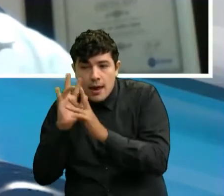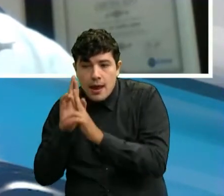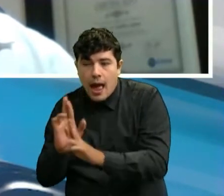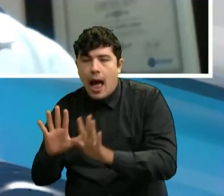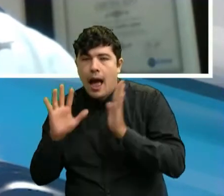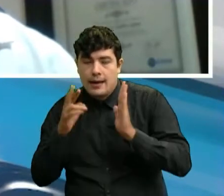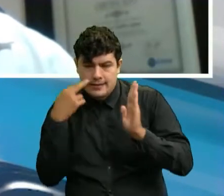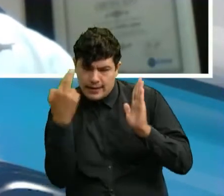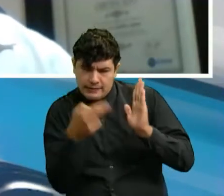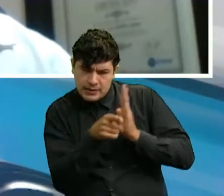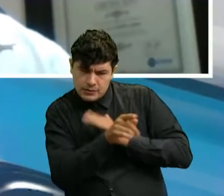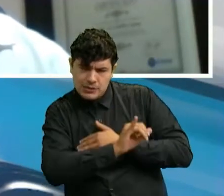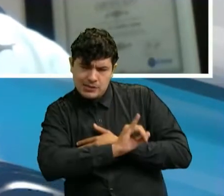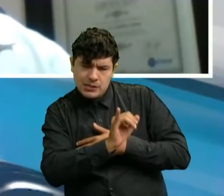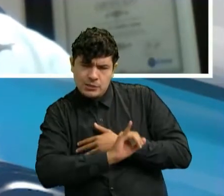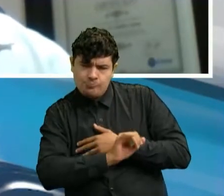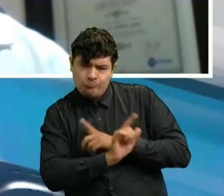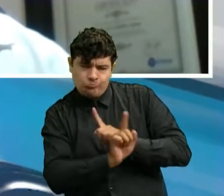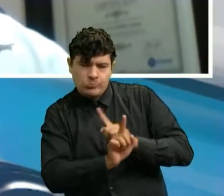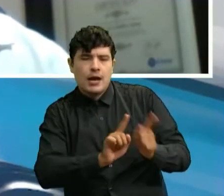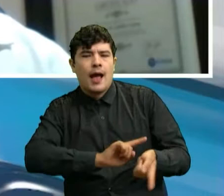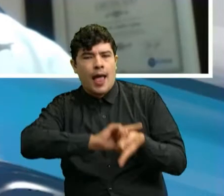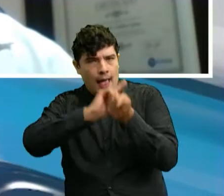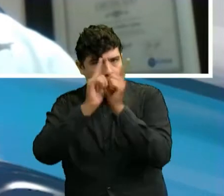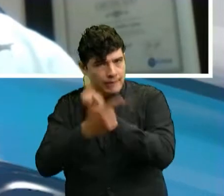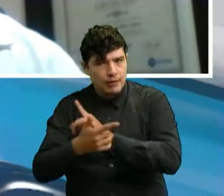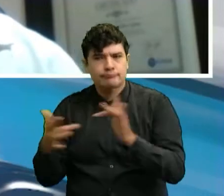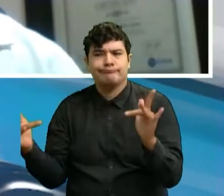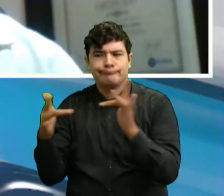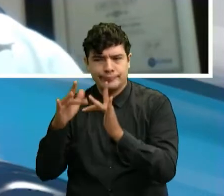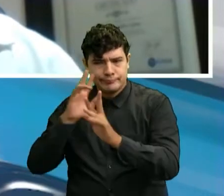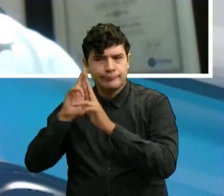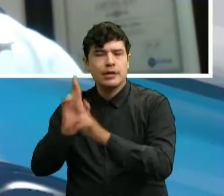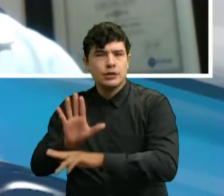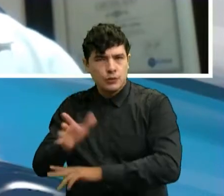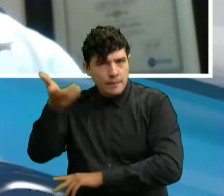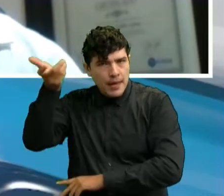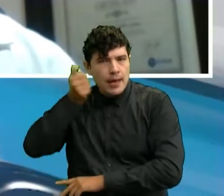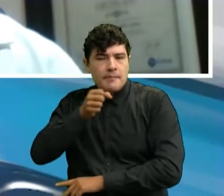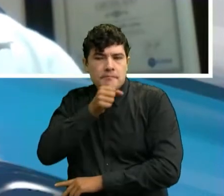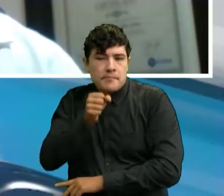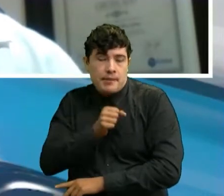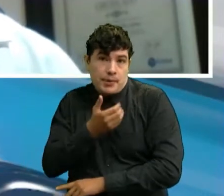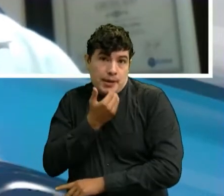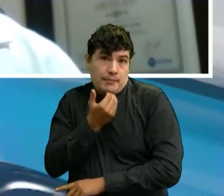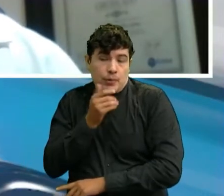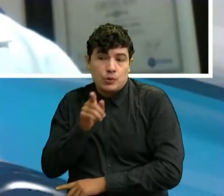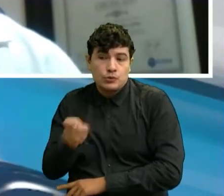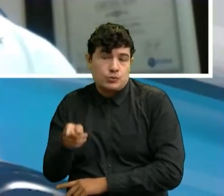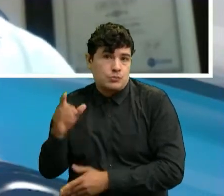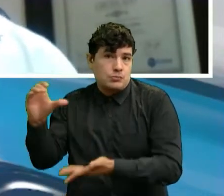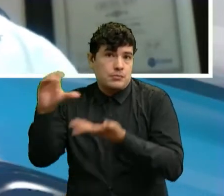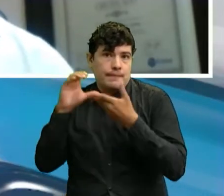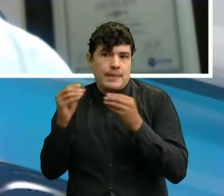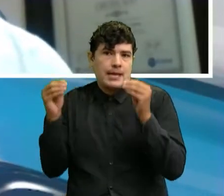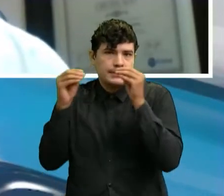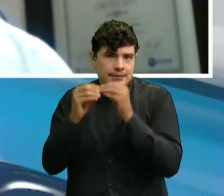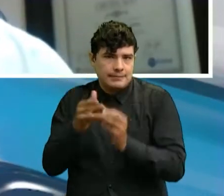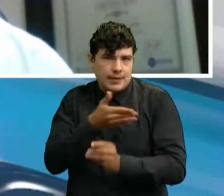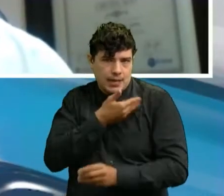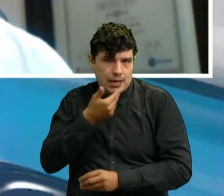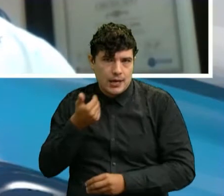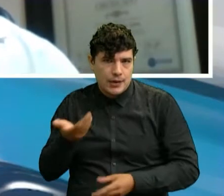invalidez se cambie al estatus de pensionado por vejez, si le conviene por recibir una pensión, una